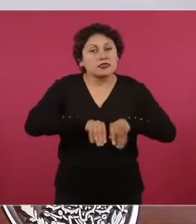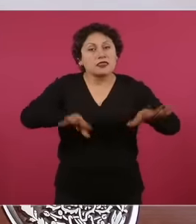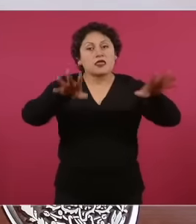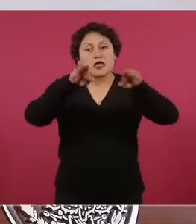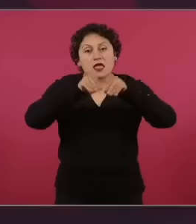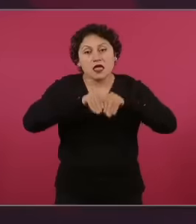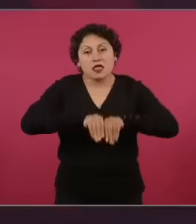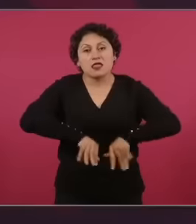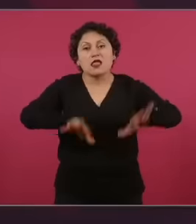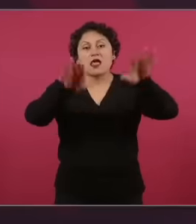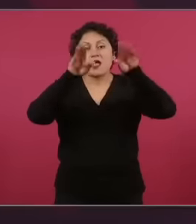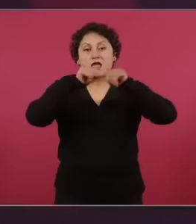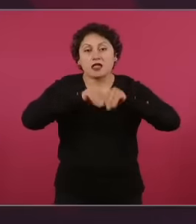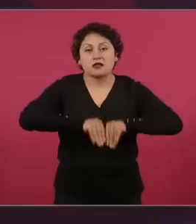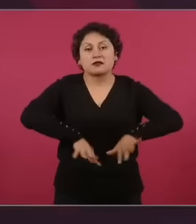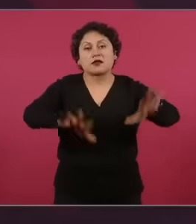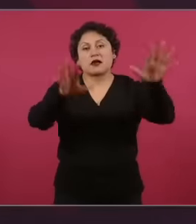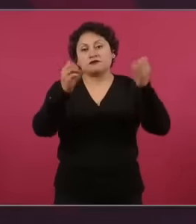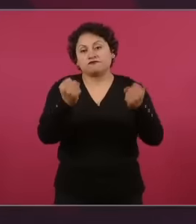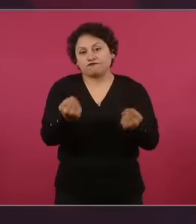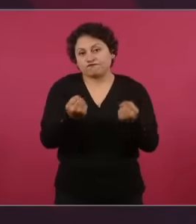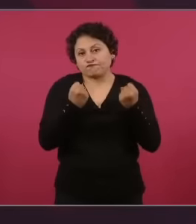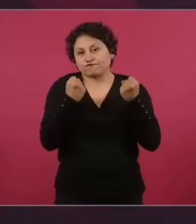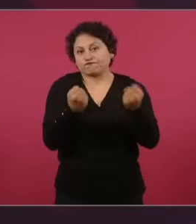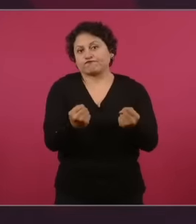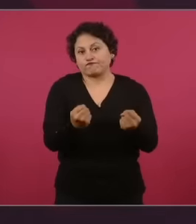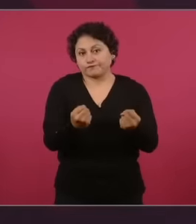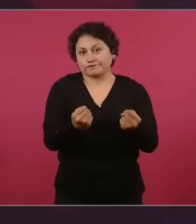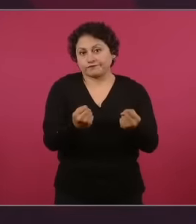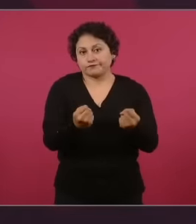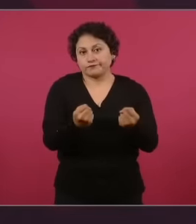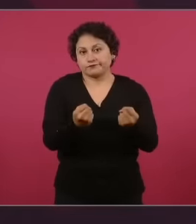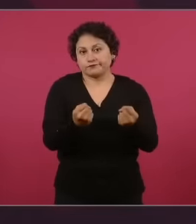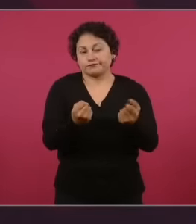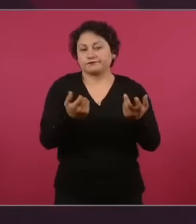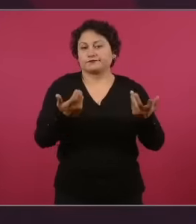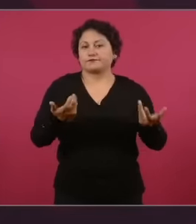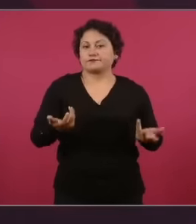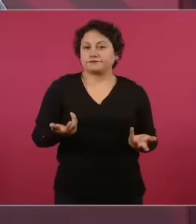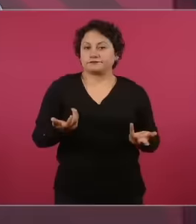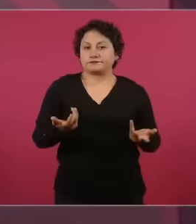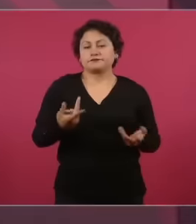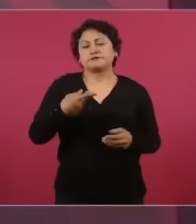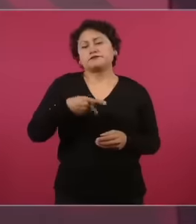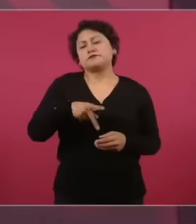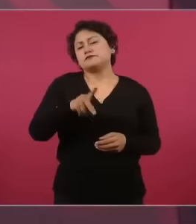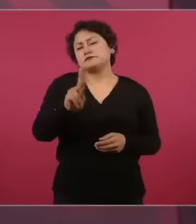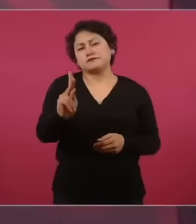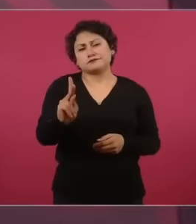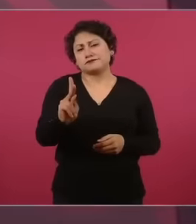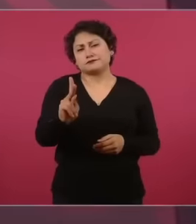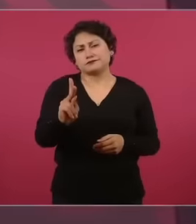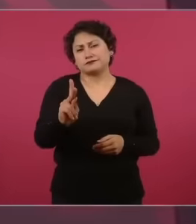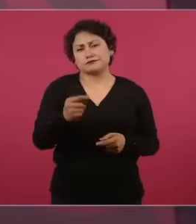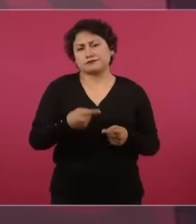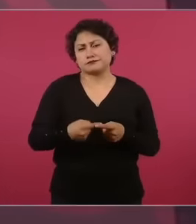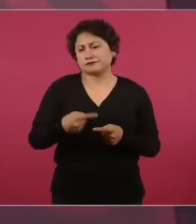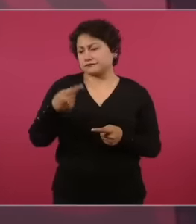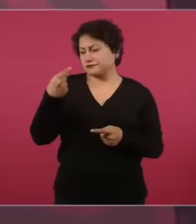extensa o intensa que la que viene desde hace un